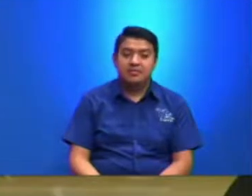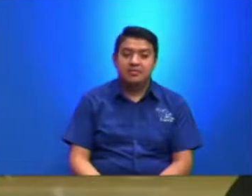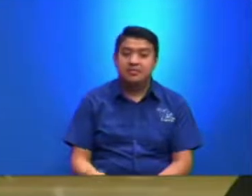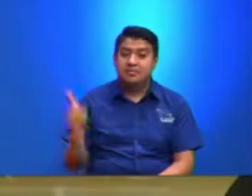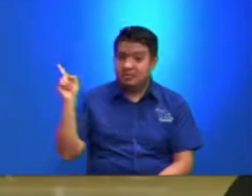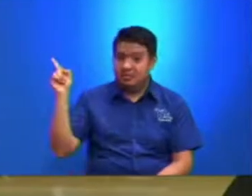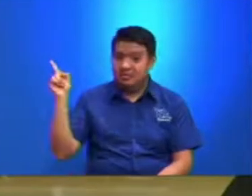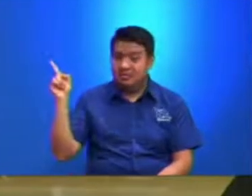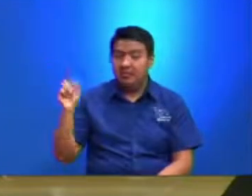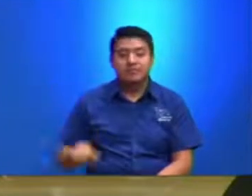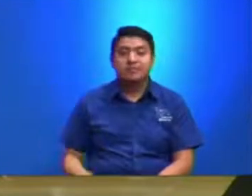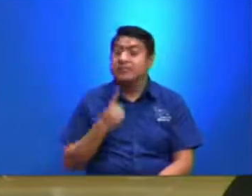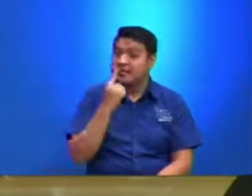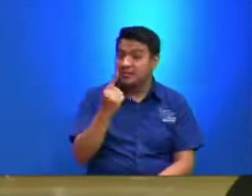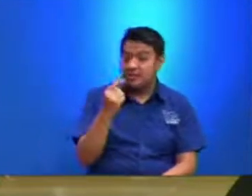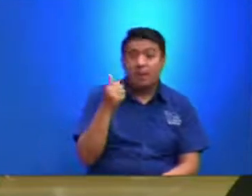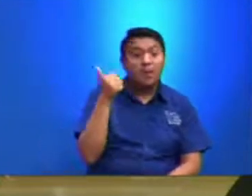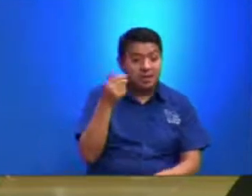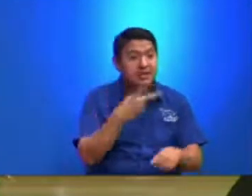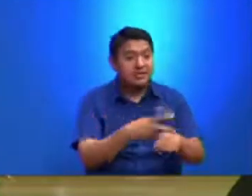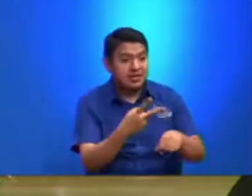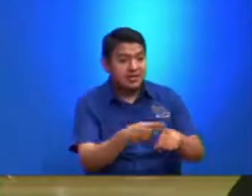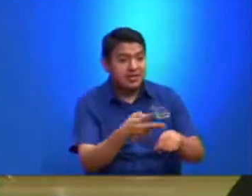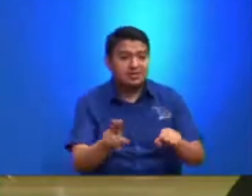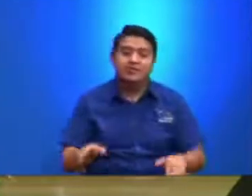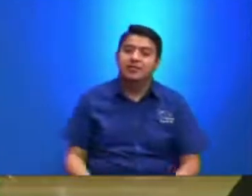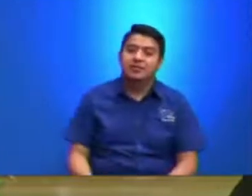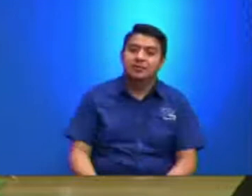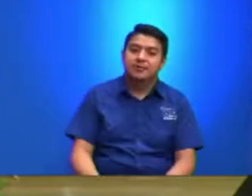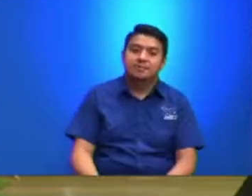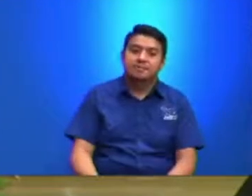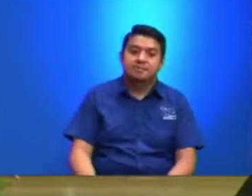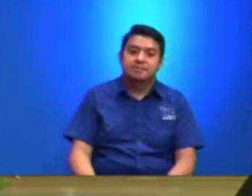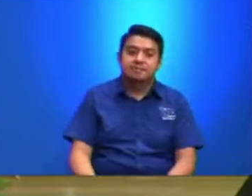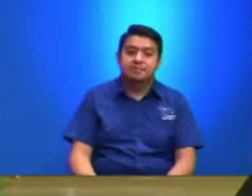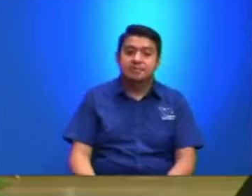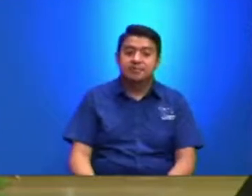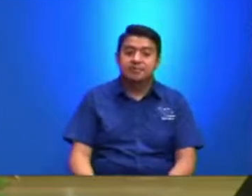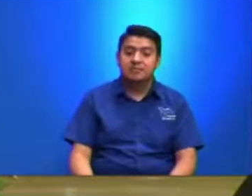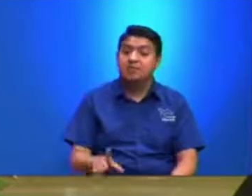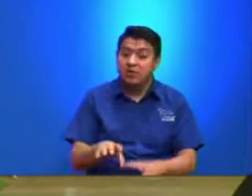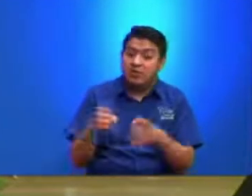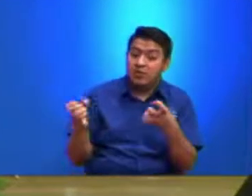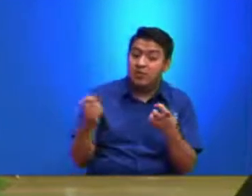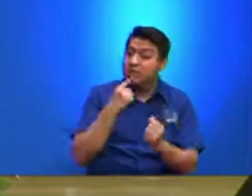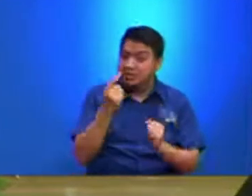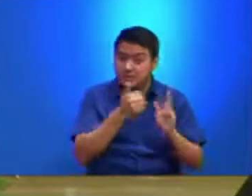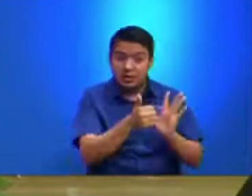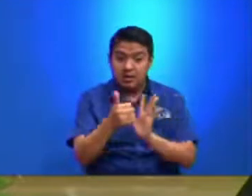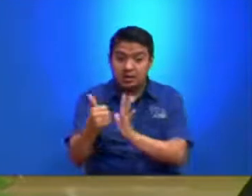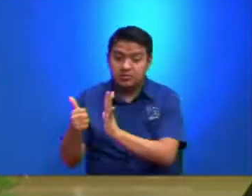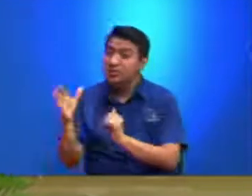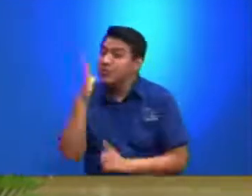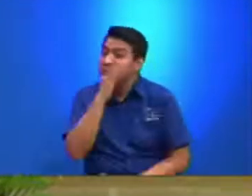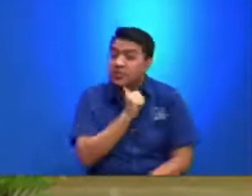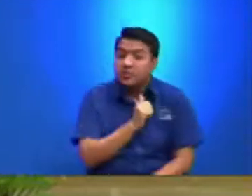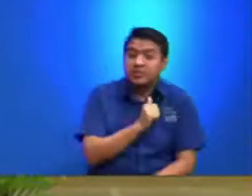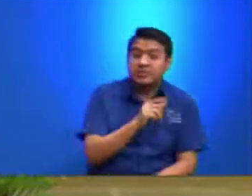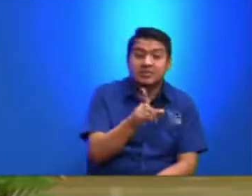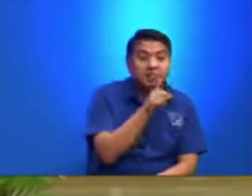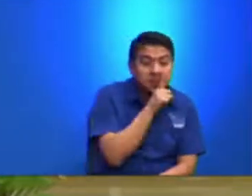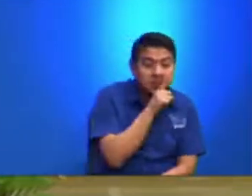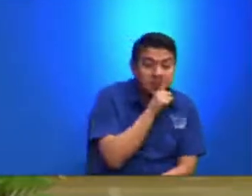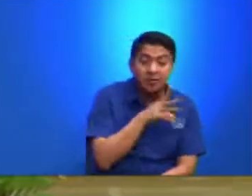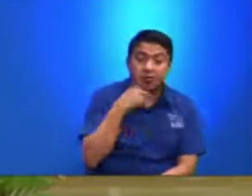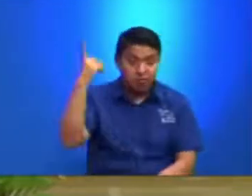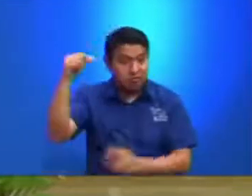Gracias, hermano. Perdón. Buenas tardes, hermanos. Dale, dale. Como dice el apóstol, no podemos callar lo que Dios